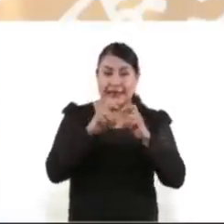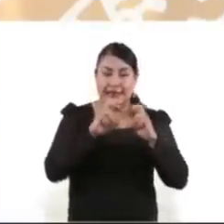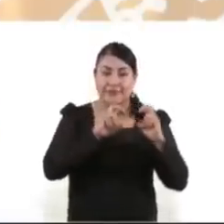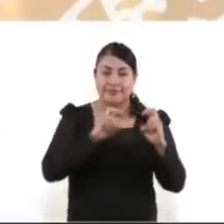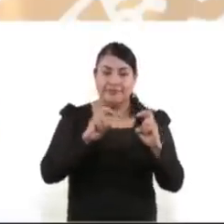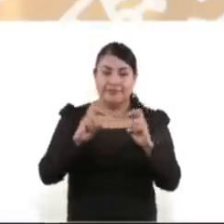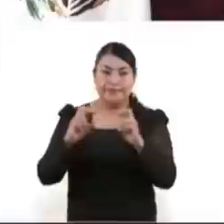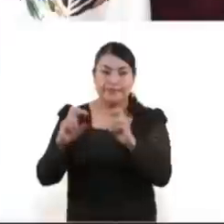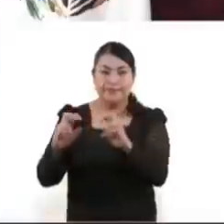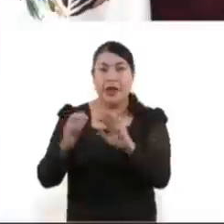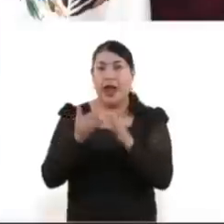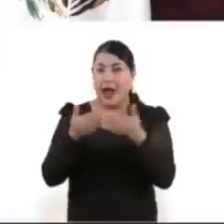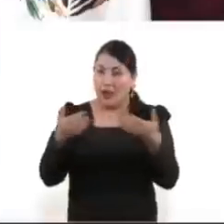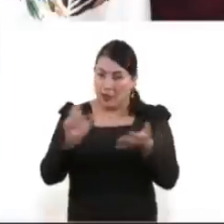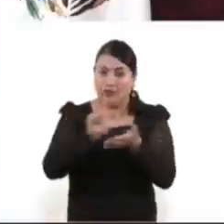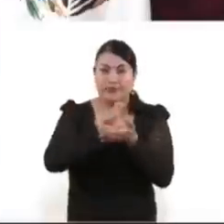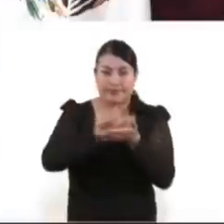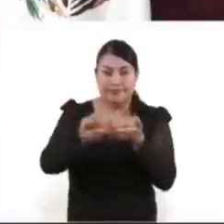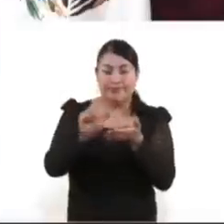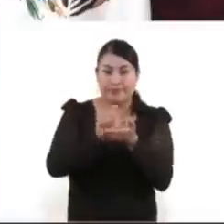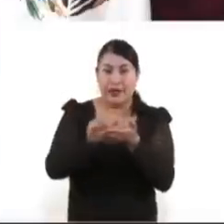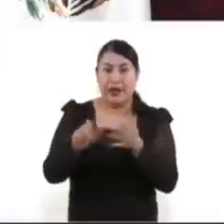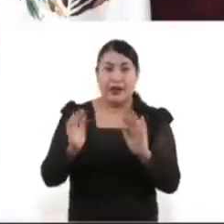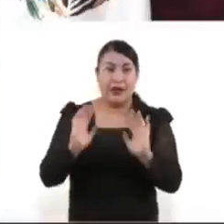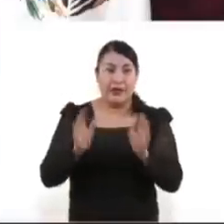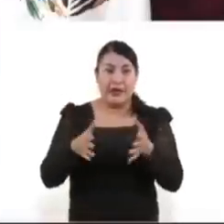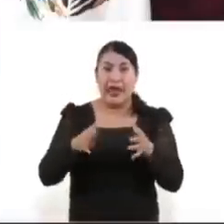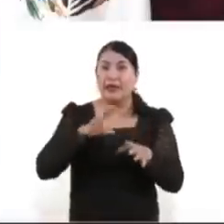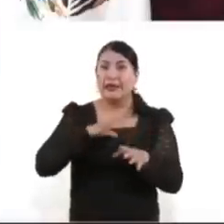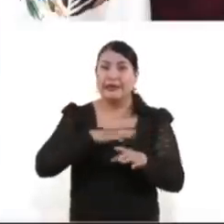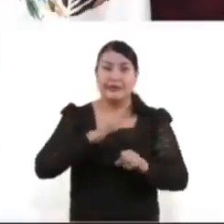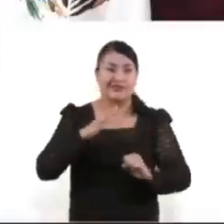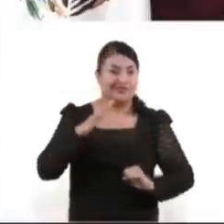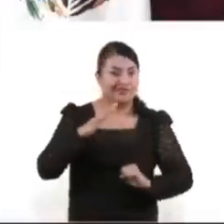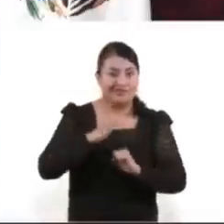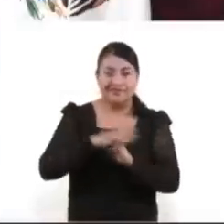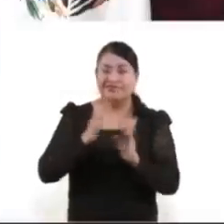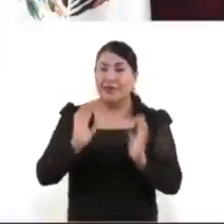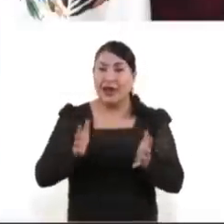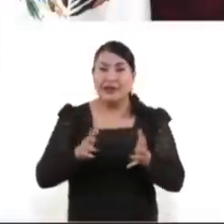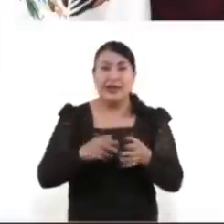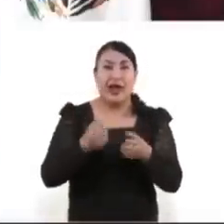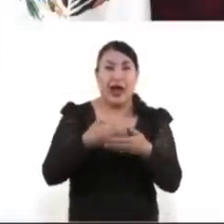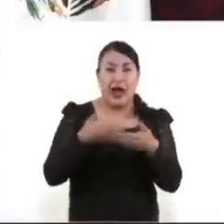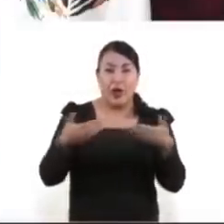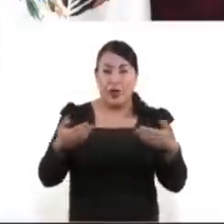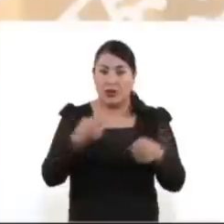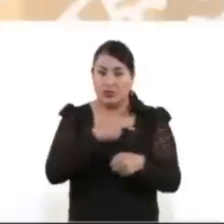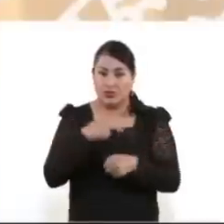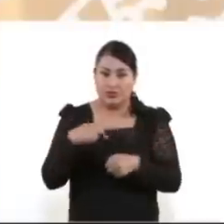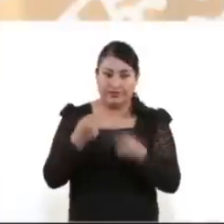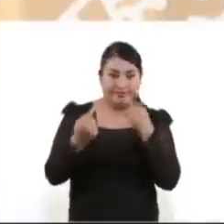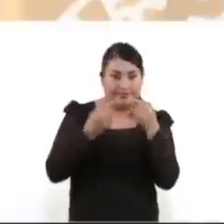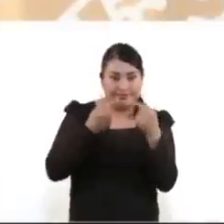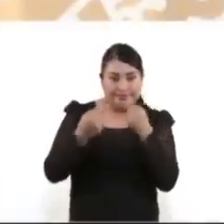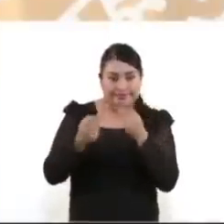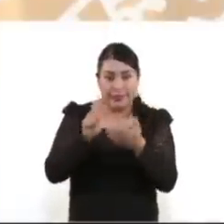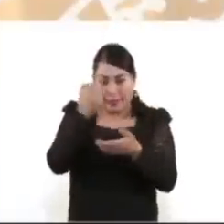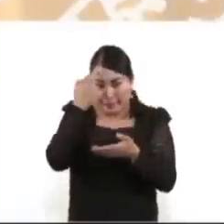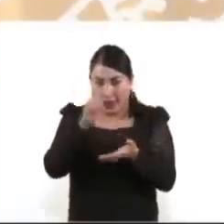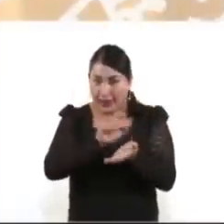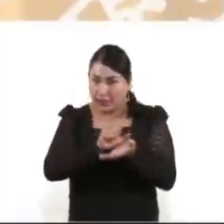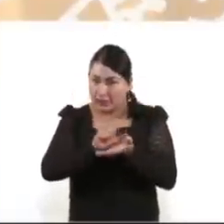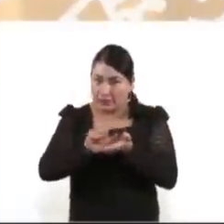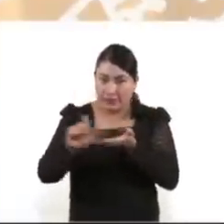adquiriendo ya fueron emitidas las bases de esta licitación ya están adquiriendo las bases